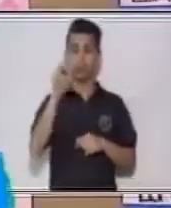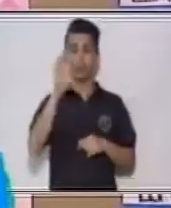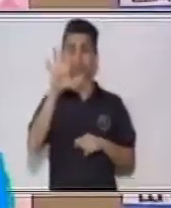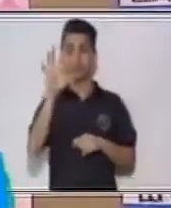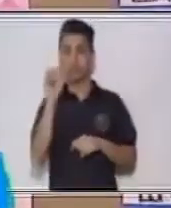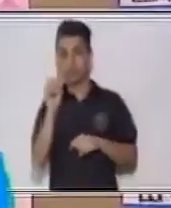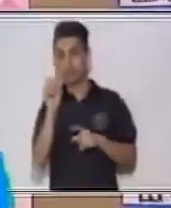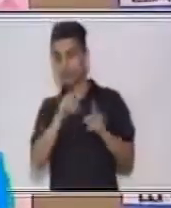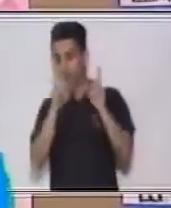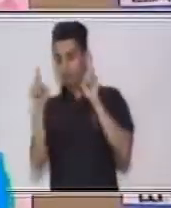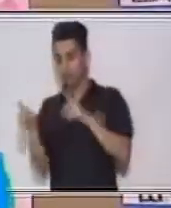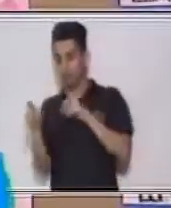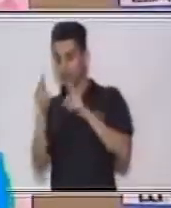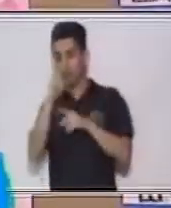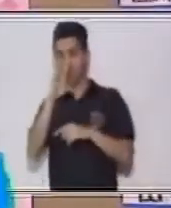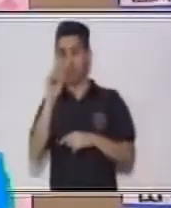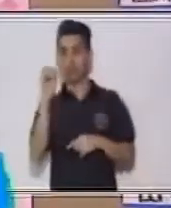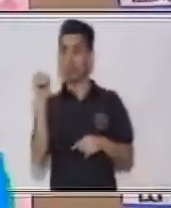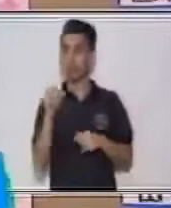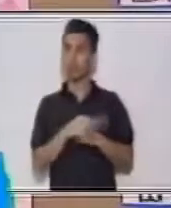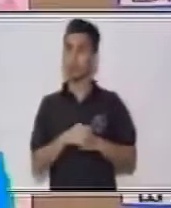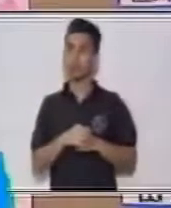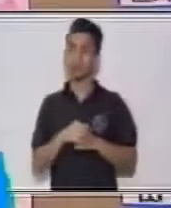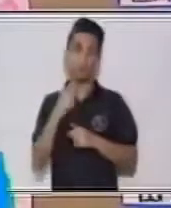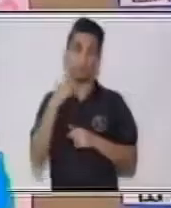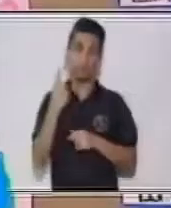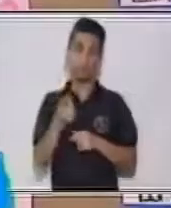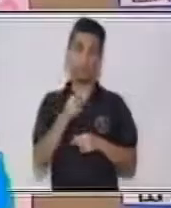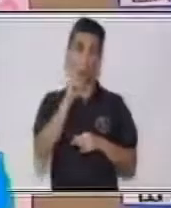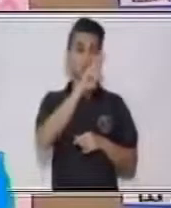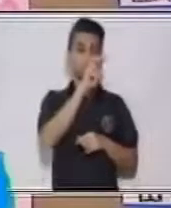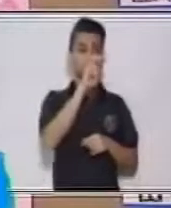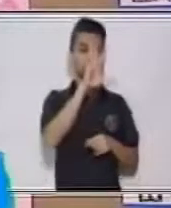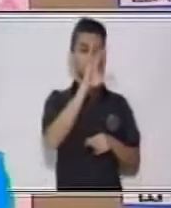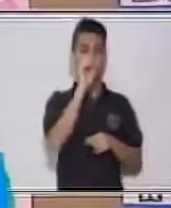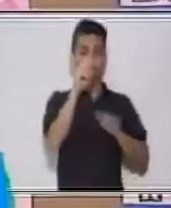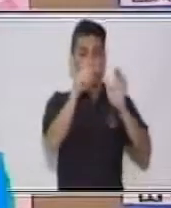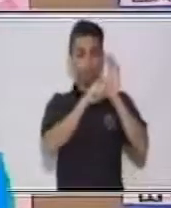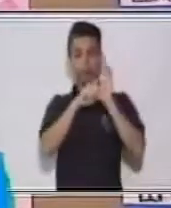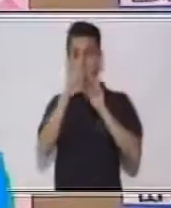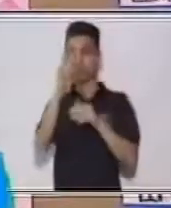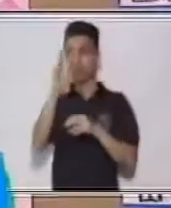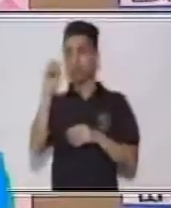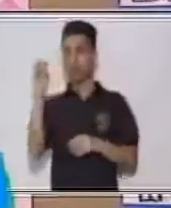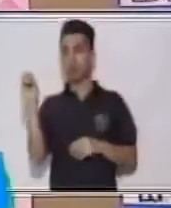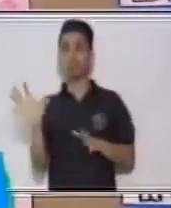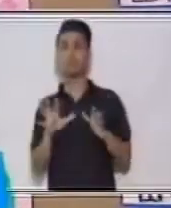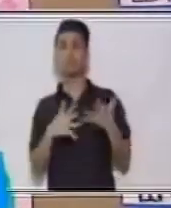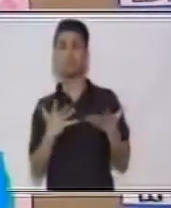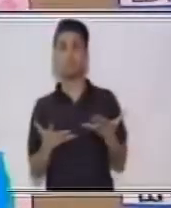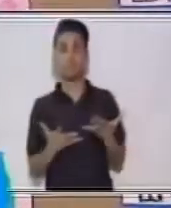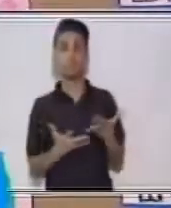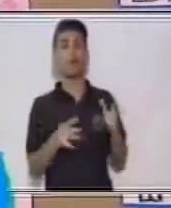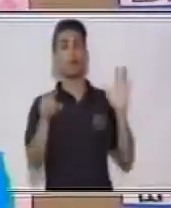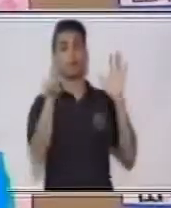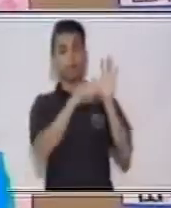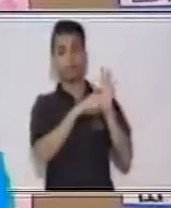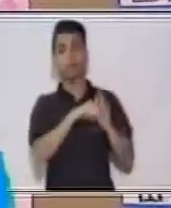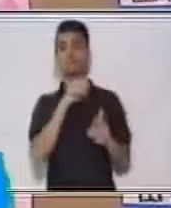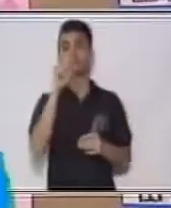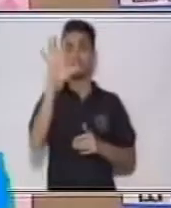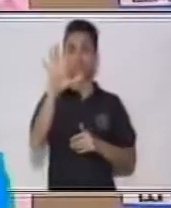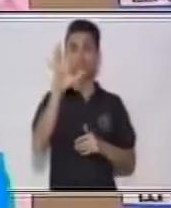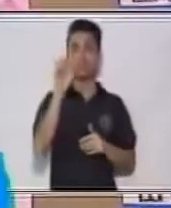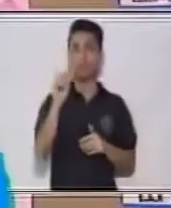cuántos números se sumaron para se restaron para continuar acá muy bien se utilizó el